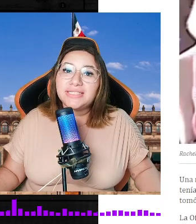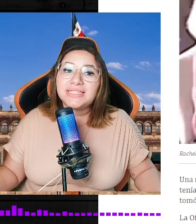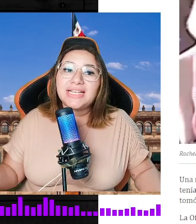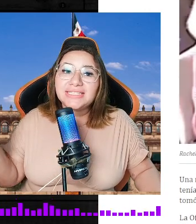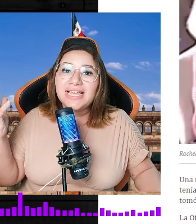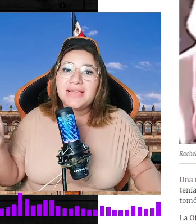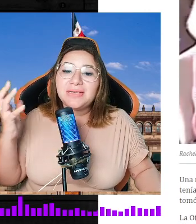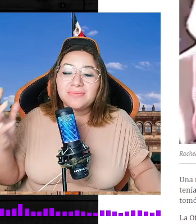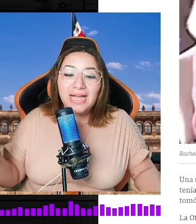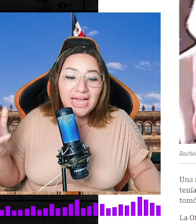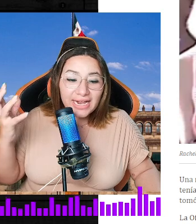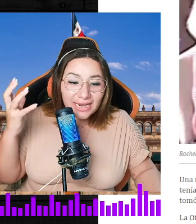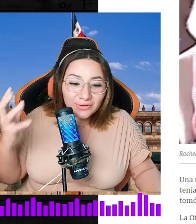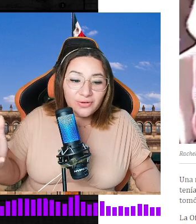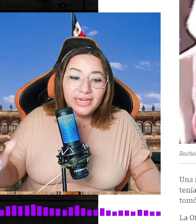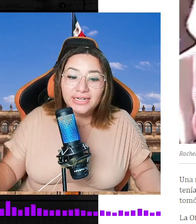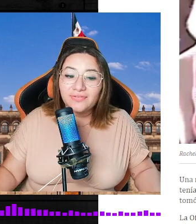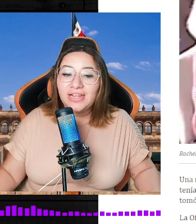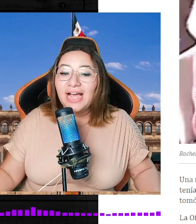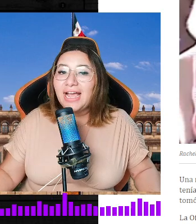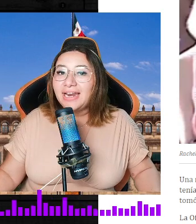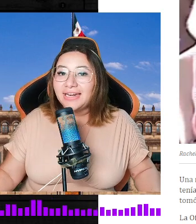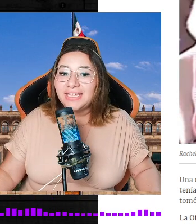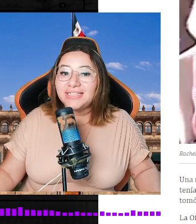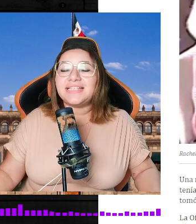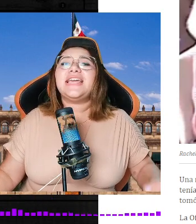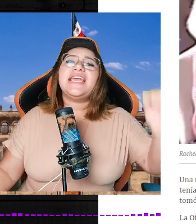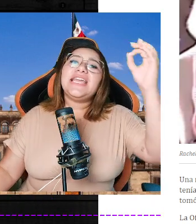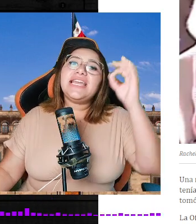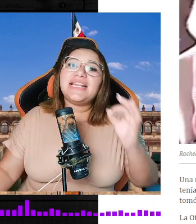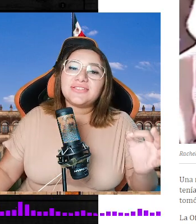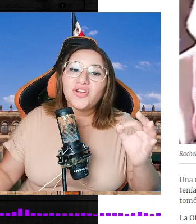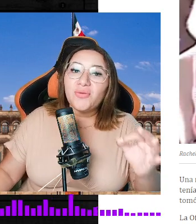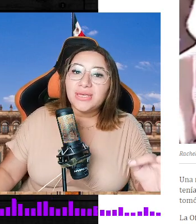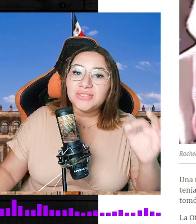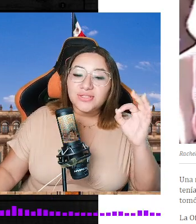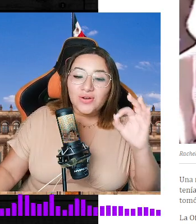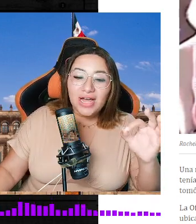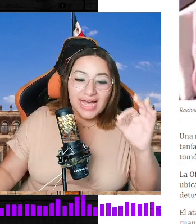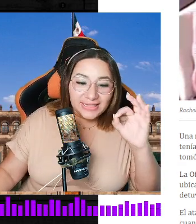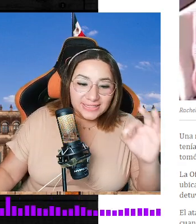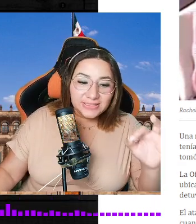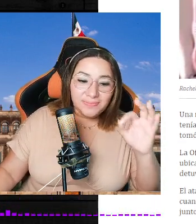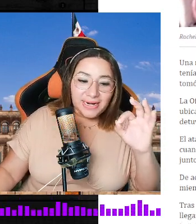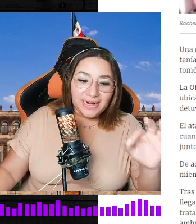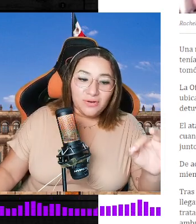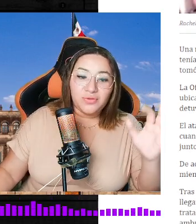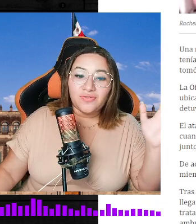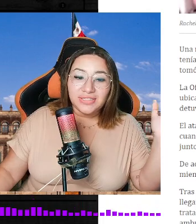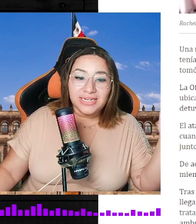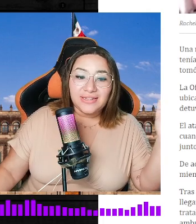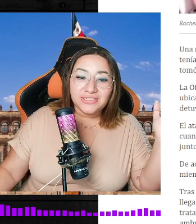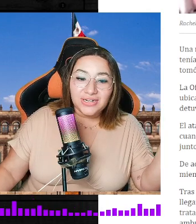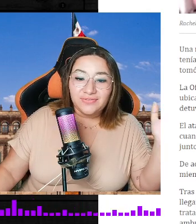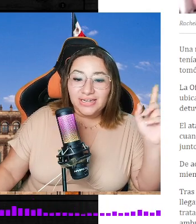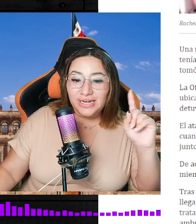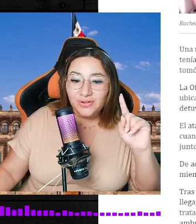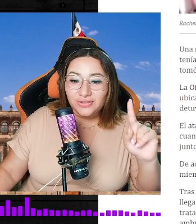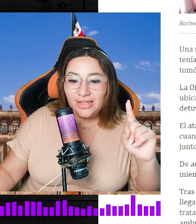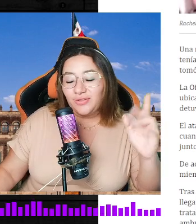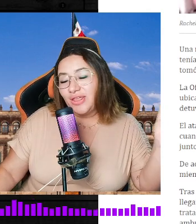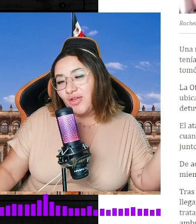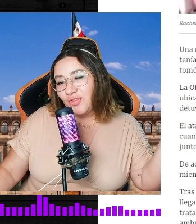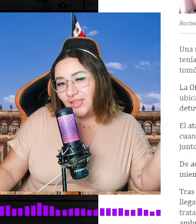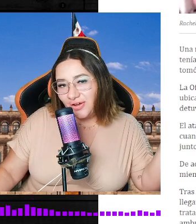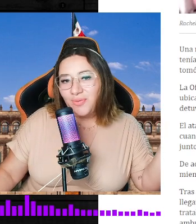unos policías y ella misma agarro el rifle ar-15 y les comenzó a disparar una oficina del sheriff en el